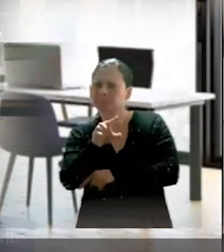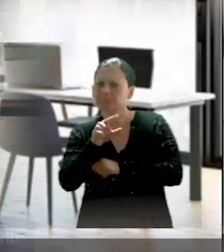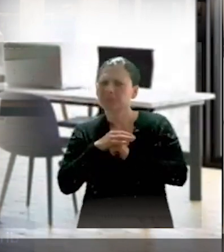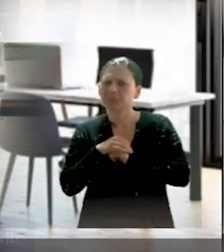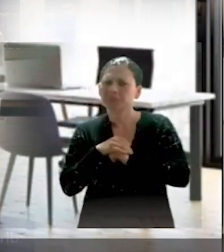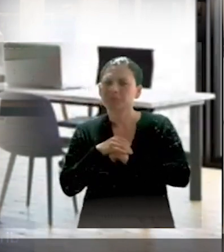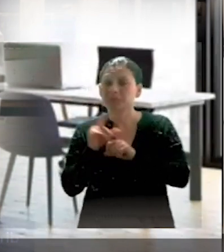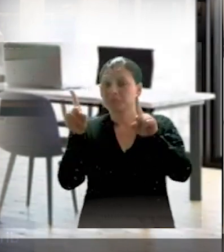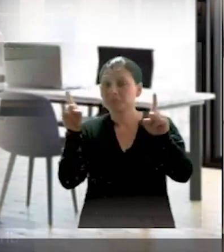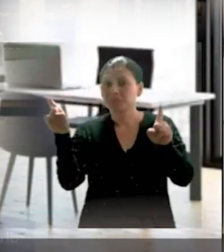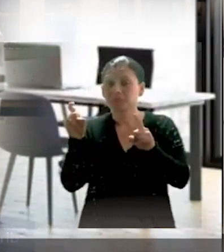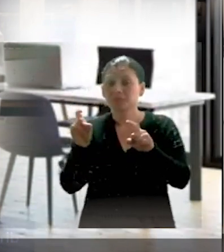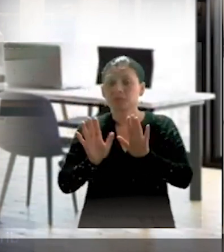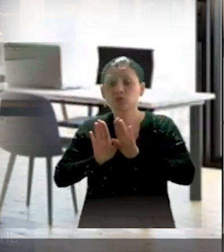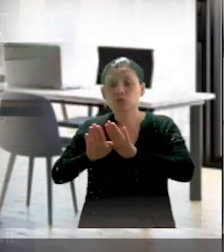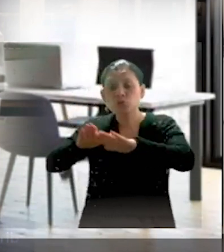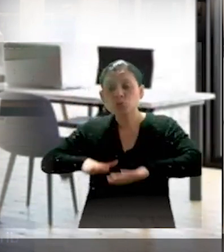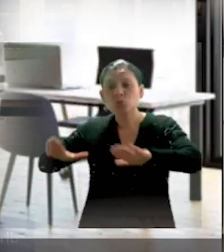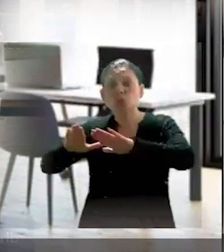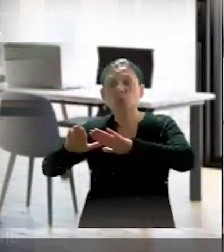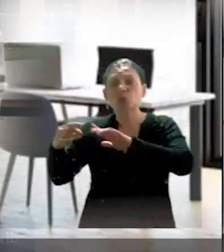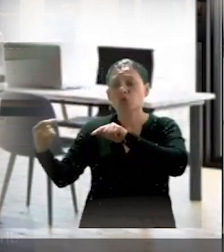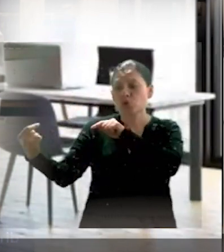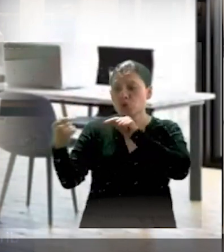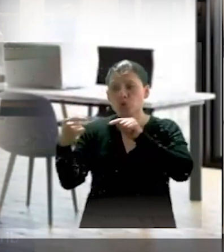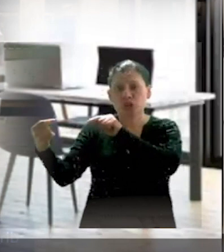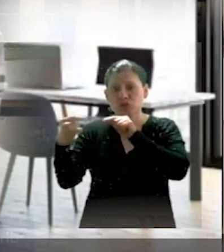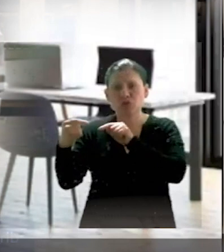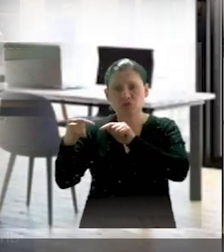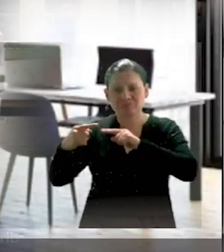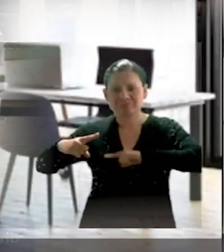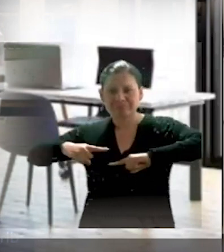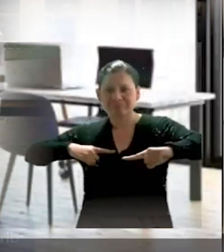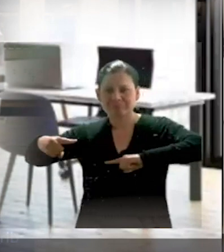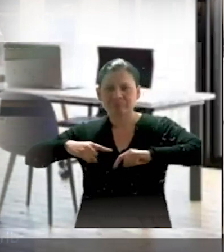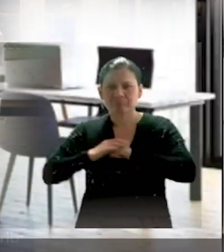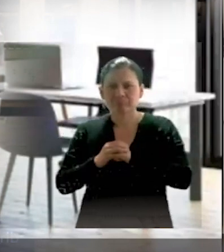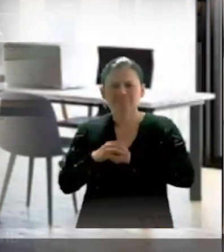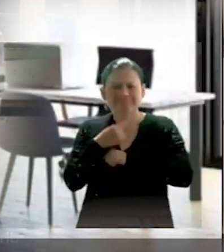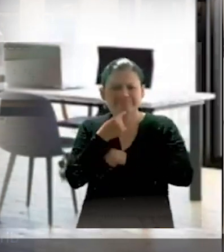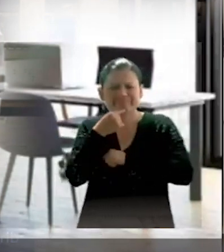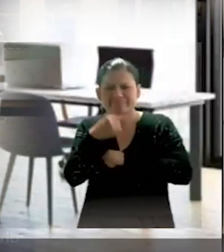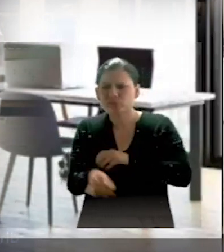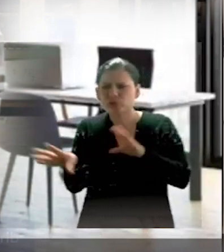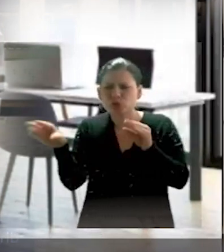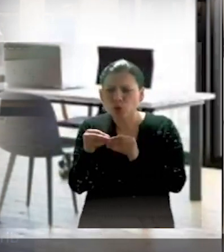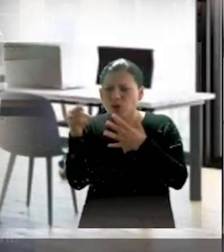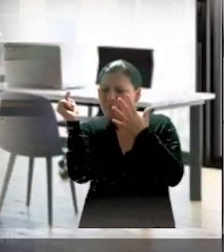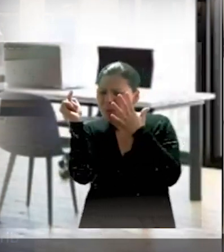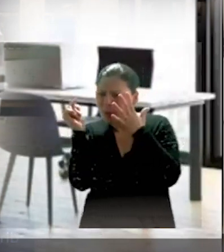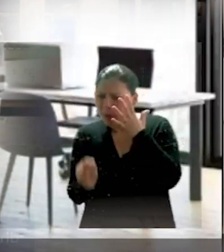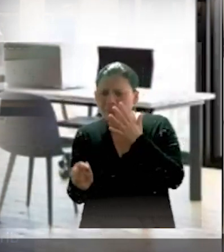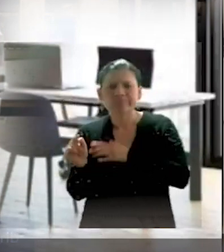por ejemplo, en el caso de la jurisdicción contencioso administrativa, que exige que se deben agotar todos los recursos ordinarios